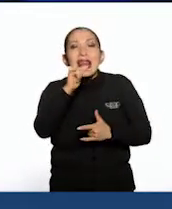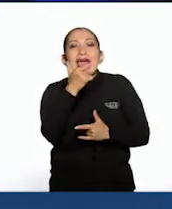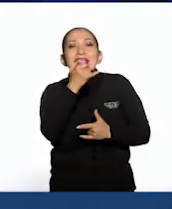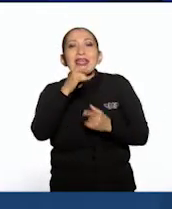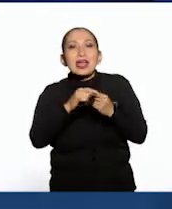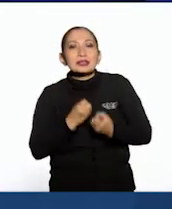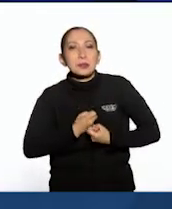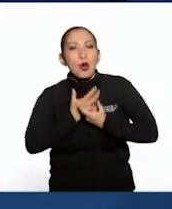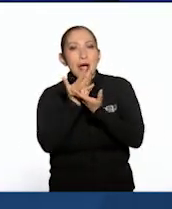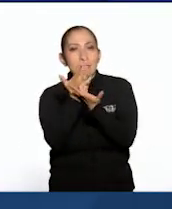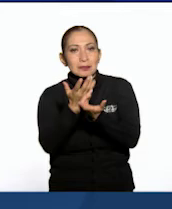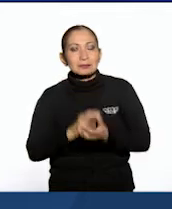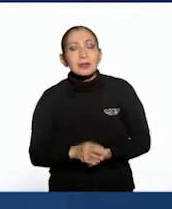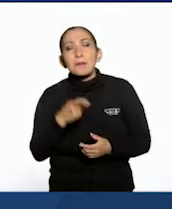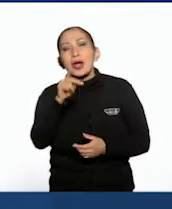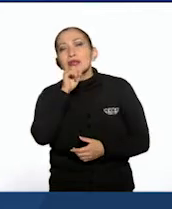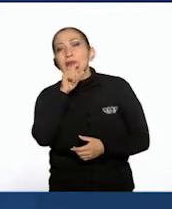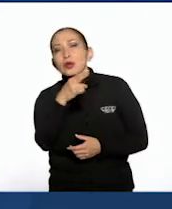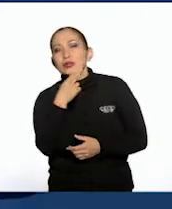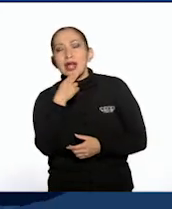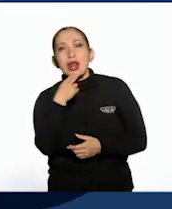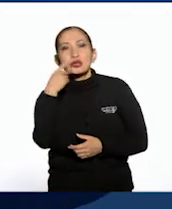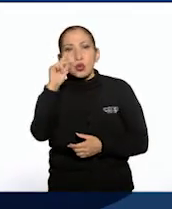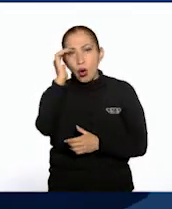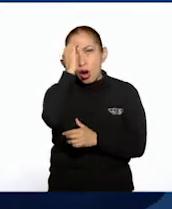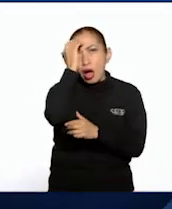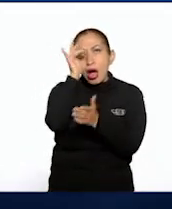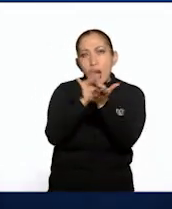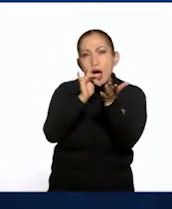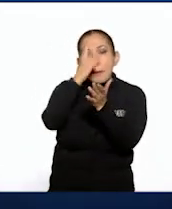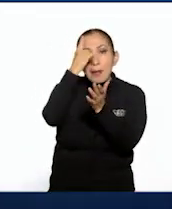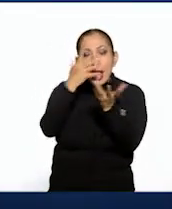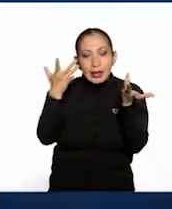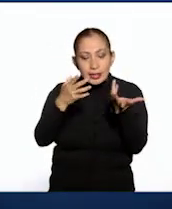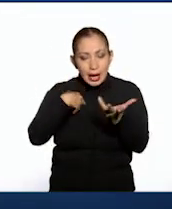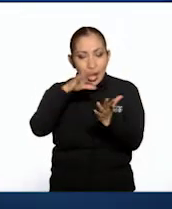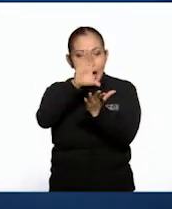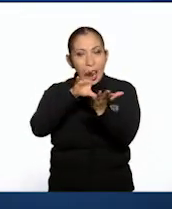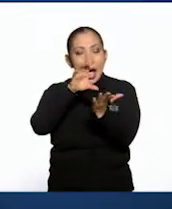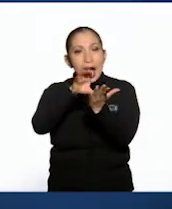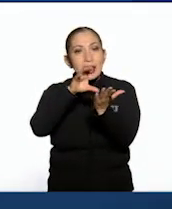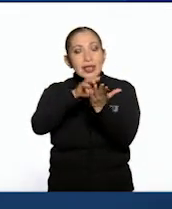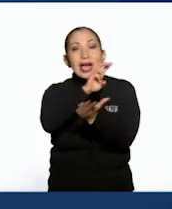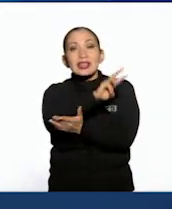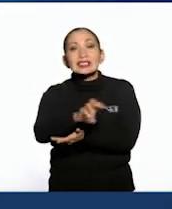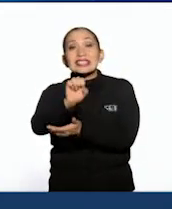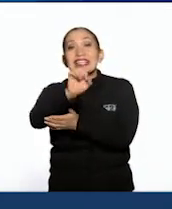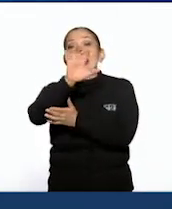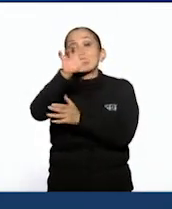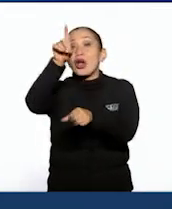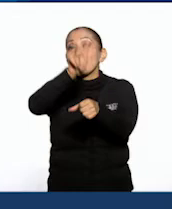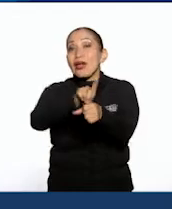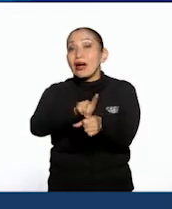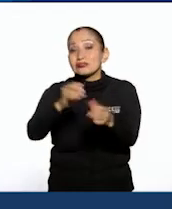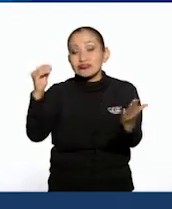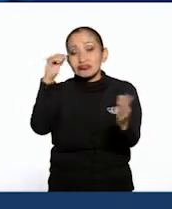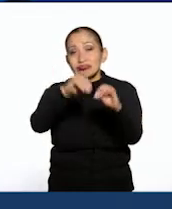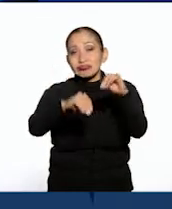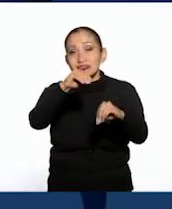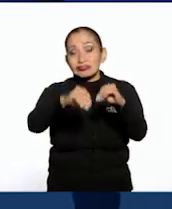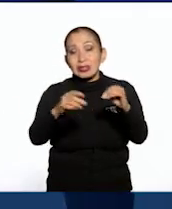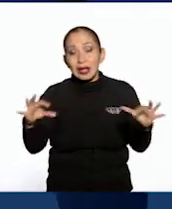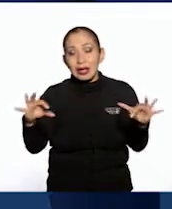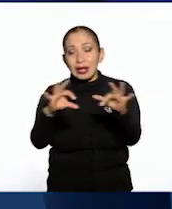y poemas. Pero también utilizaron su conocimiento para crear el calendario de 365 días, que